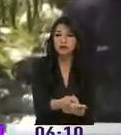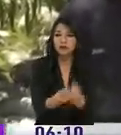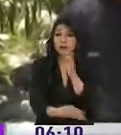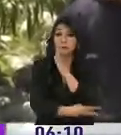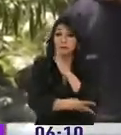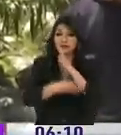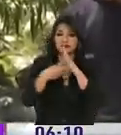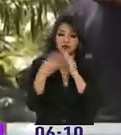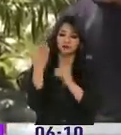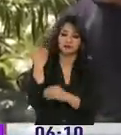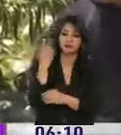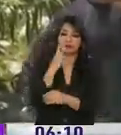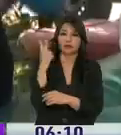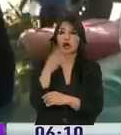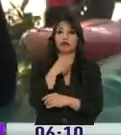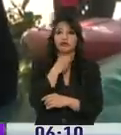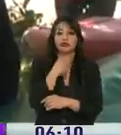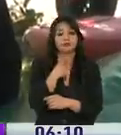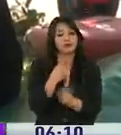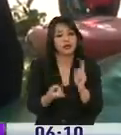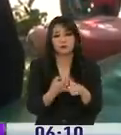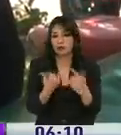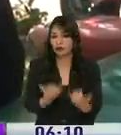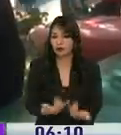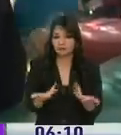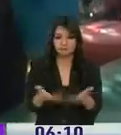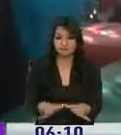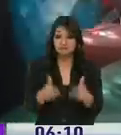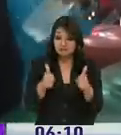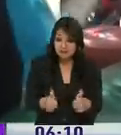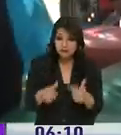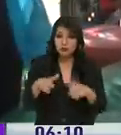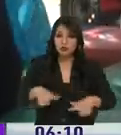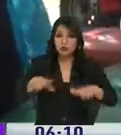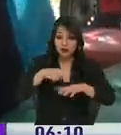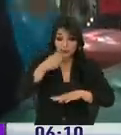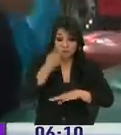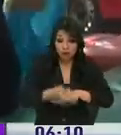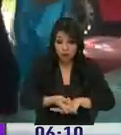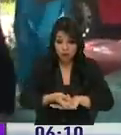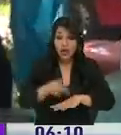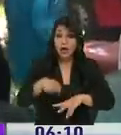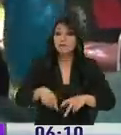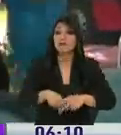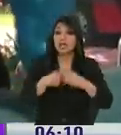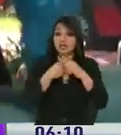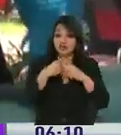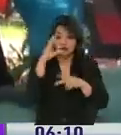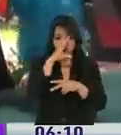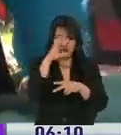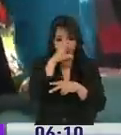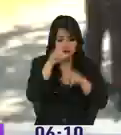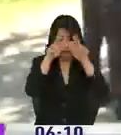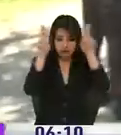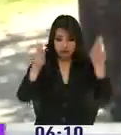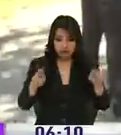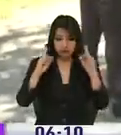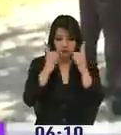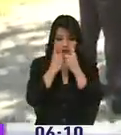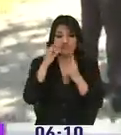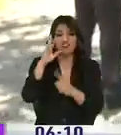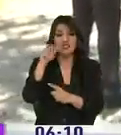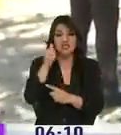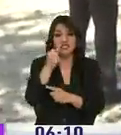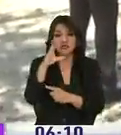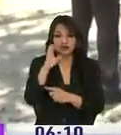siendo infructuosa. Se prolongó desde el mismo punto donde habría sucedido, el puente de San Francisco en Baños, y llegó hasta